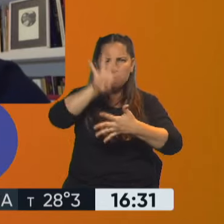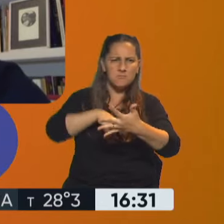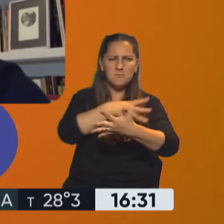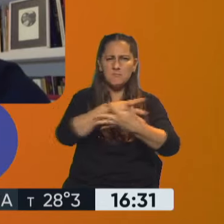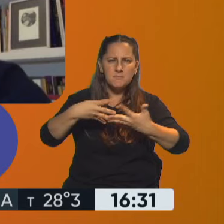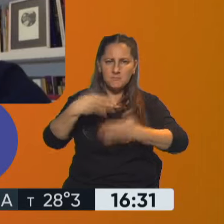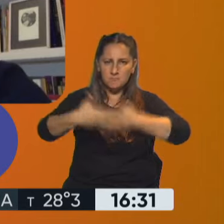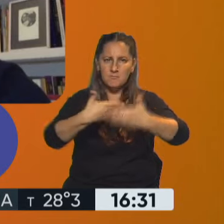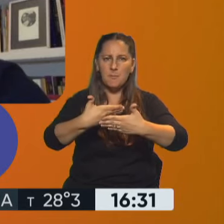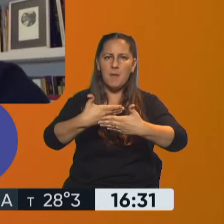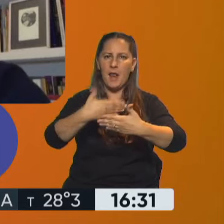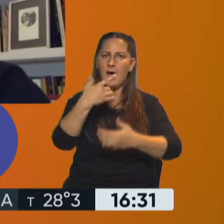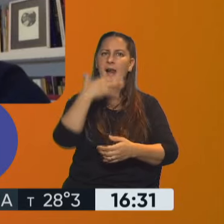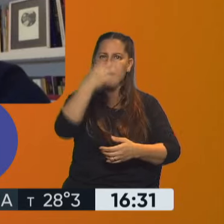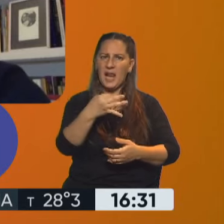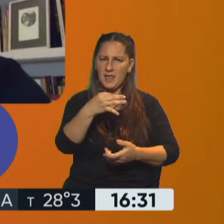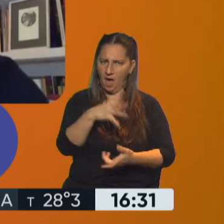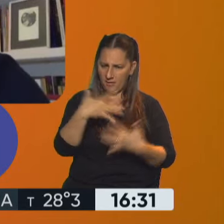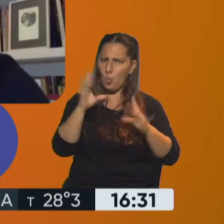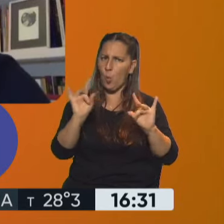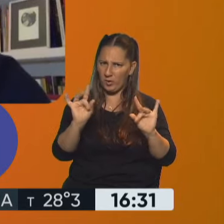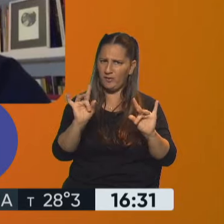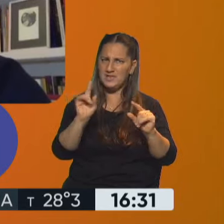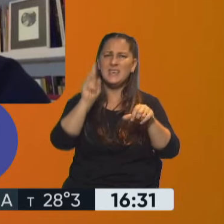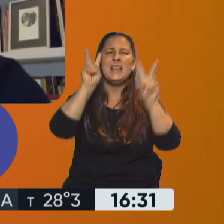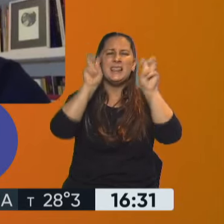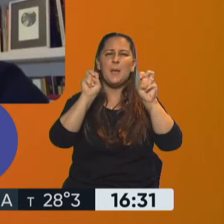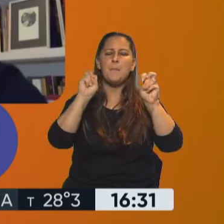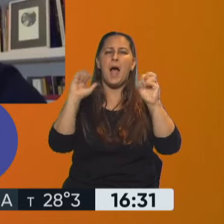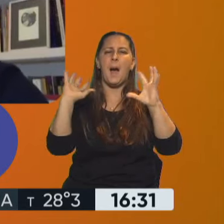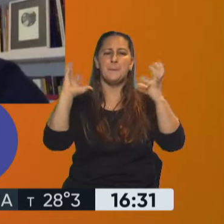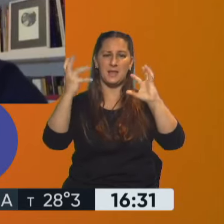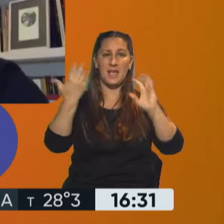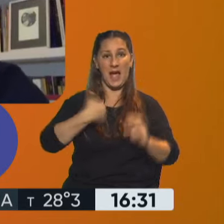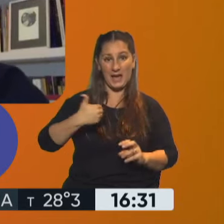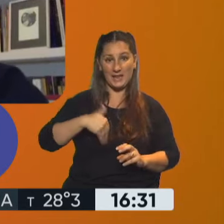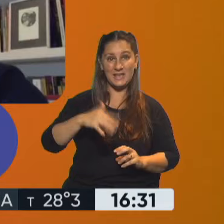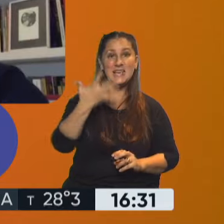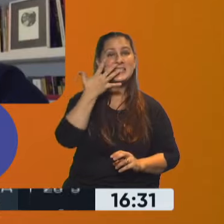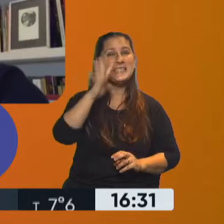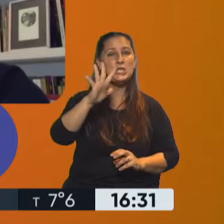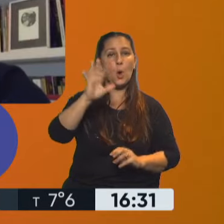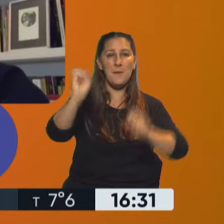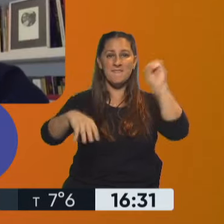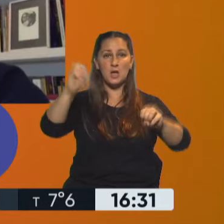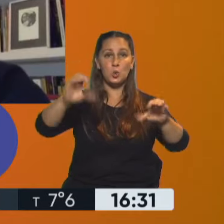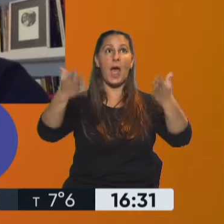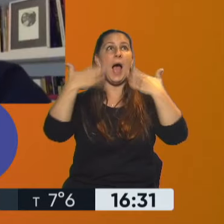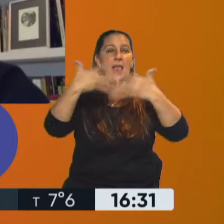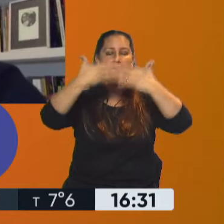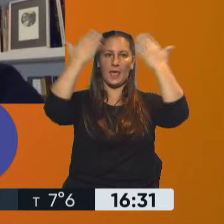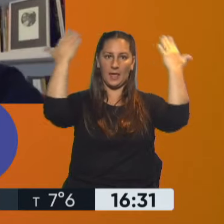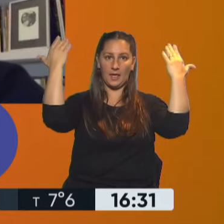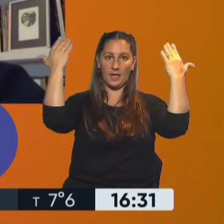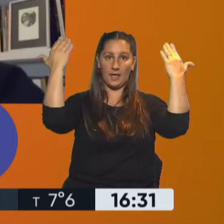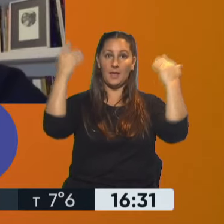una realidad muy adversa en materia ambiental. Voy a dar solo un ejemplo. La Argentina tiene 5.000 basurales a cielo abierto. Y eso,